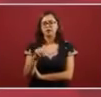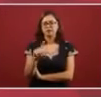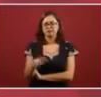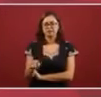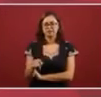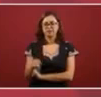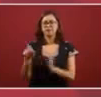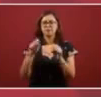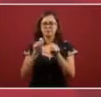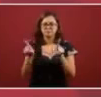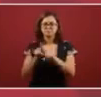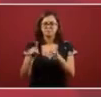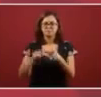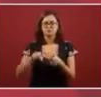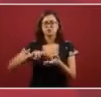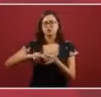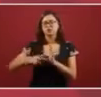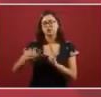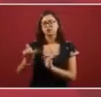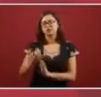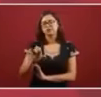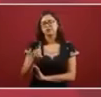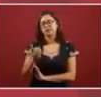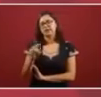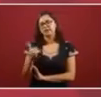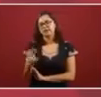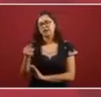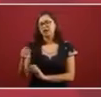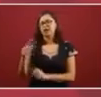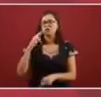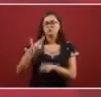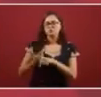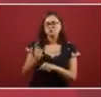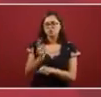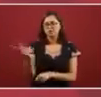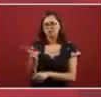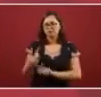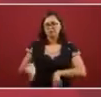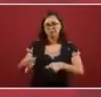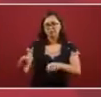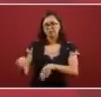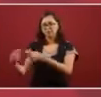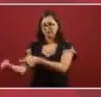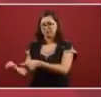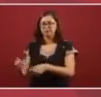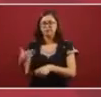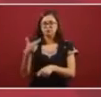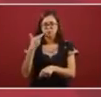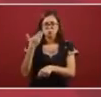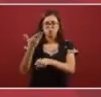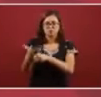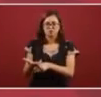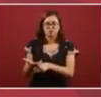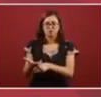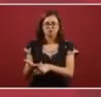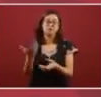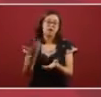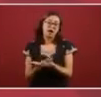y el ingeniero Cedri, que son los encargados de la obra. Y ya como me lo está planteando